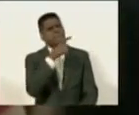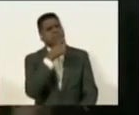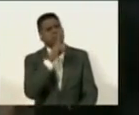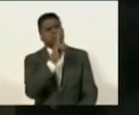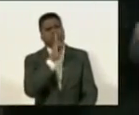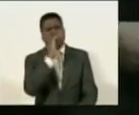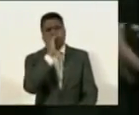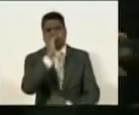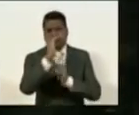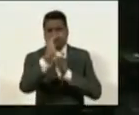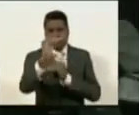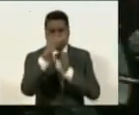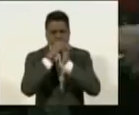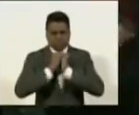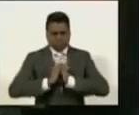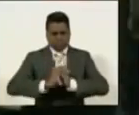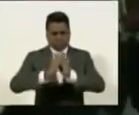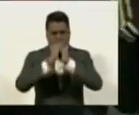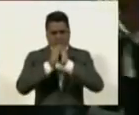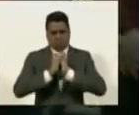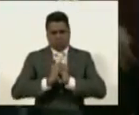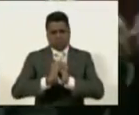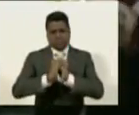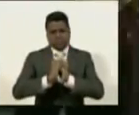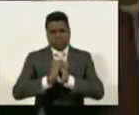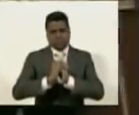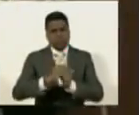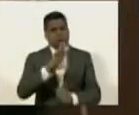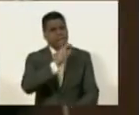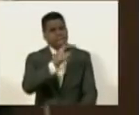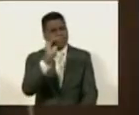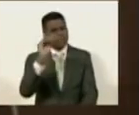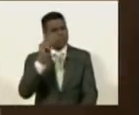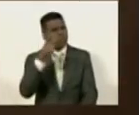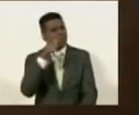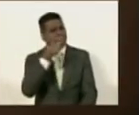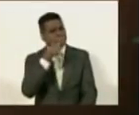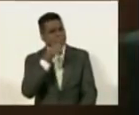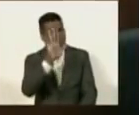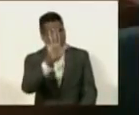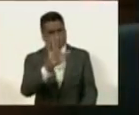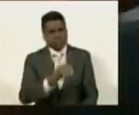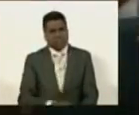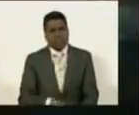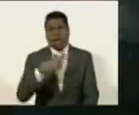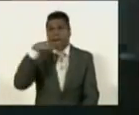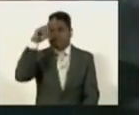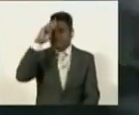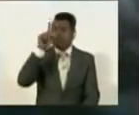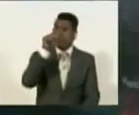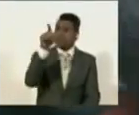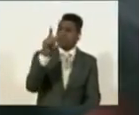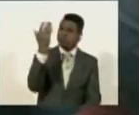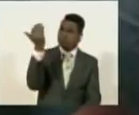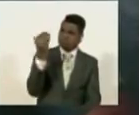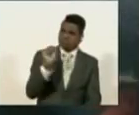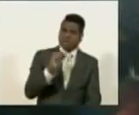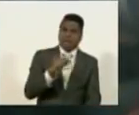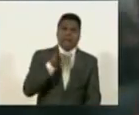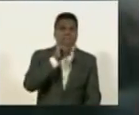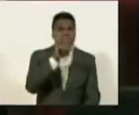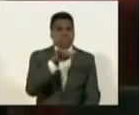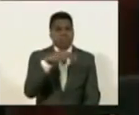Silencio, orando. Aquella pregunta de Neruda, padre, ¿eres tú? Y me respondió el mismo